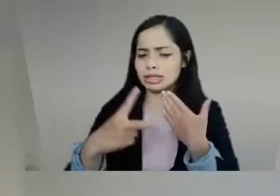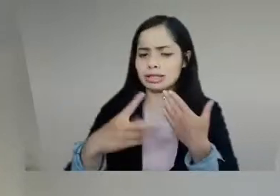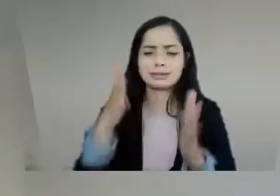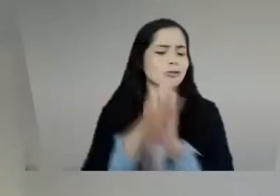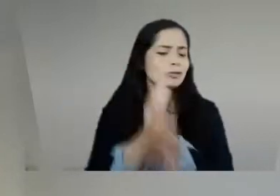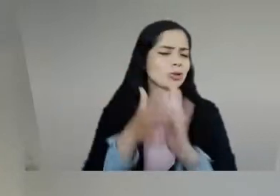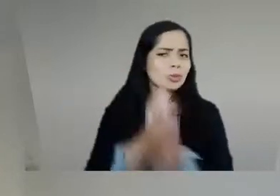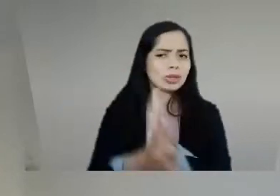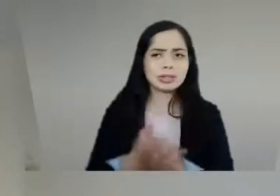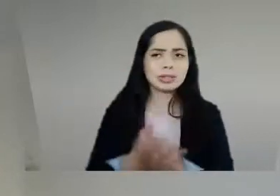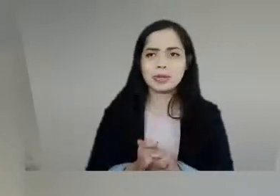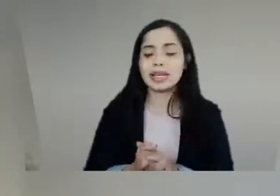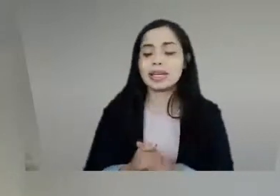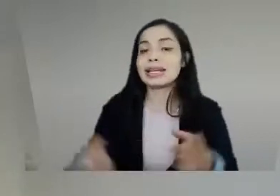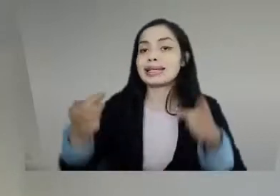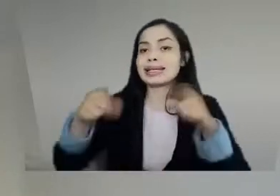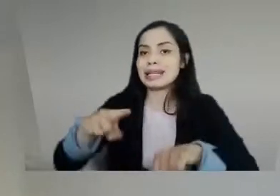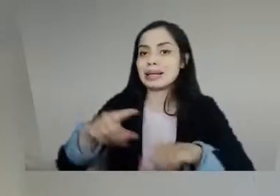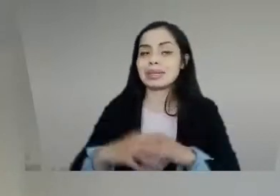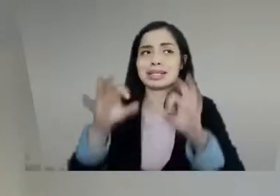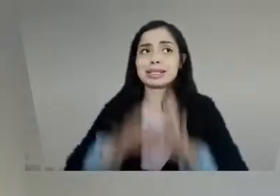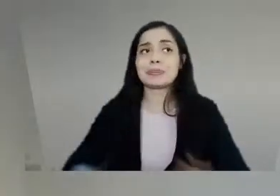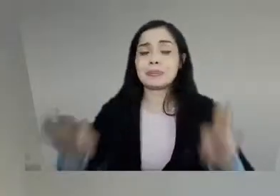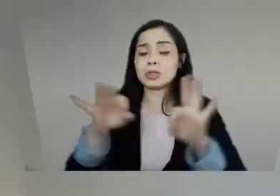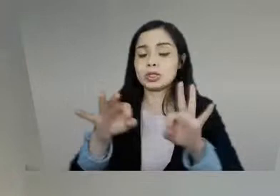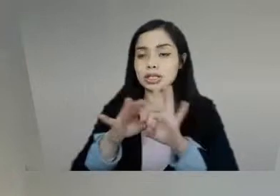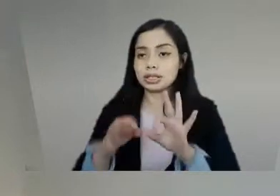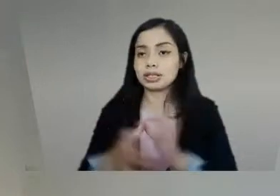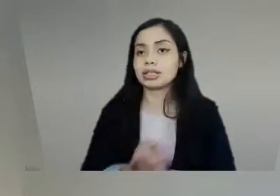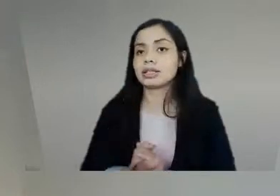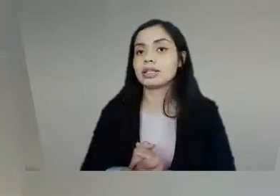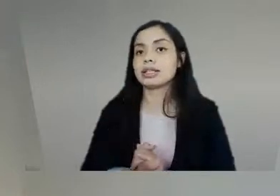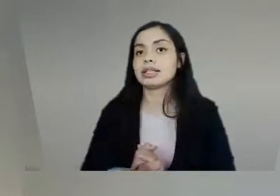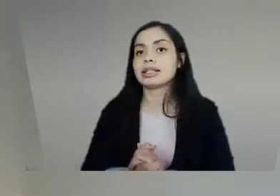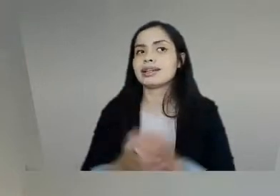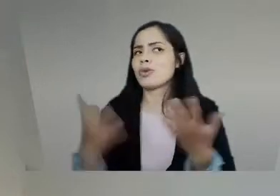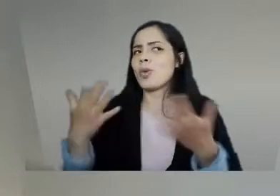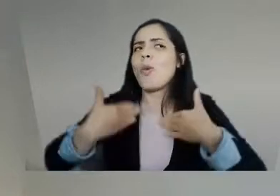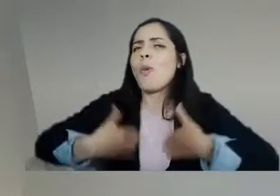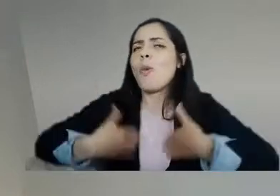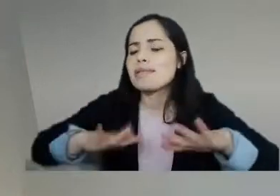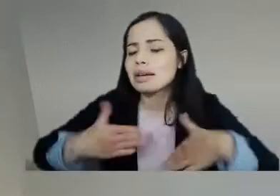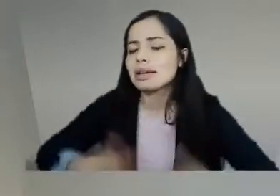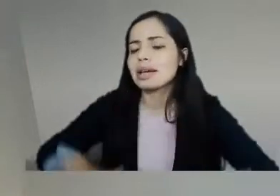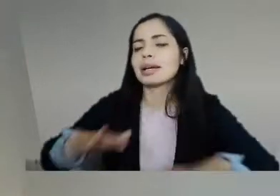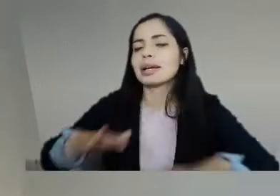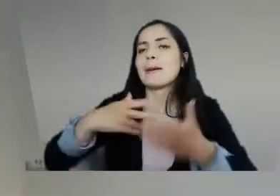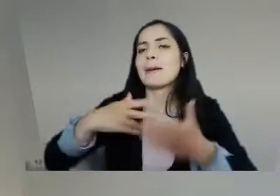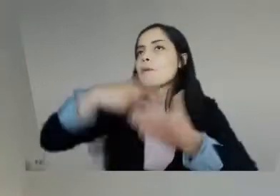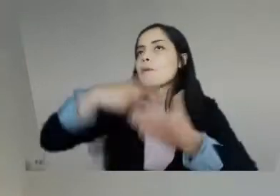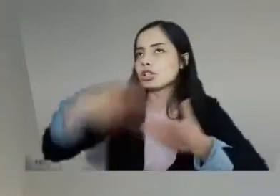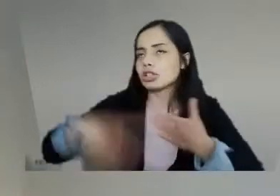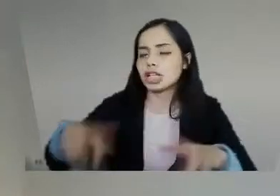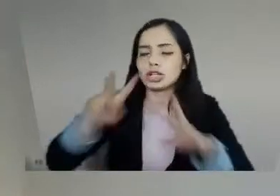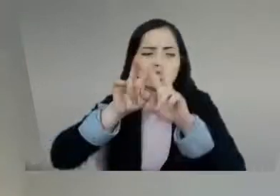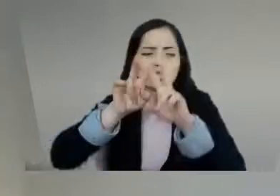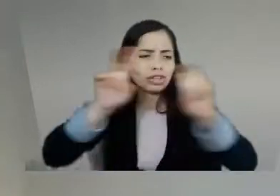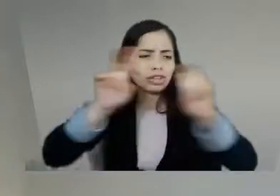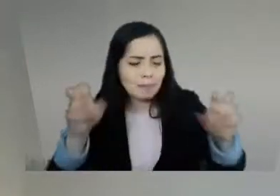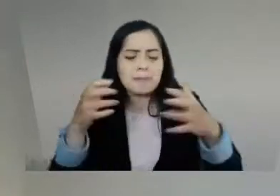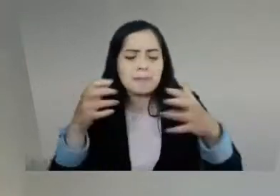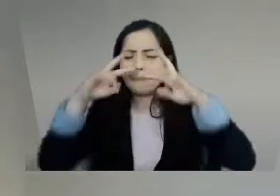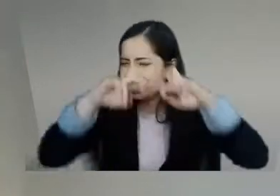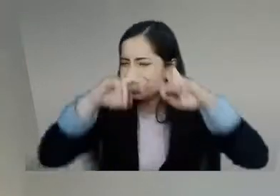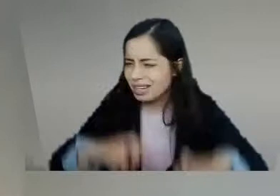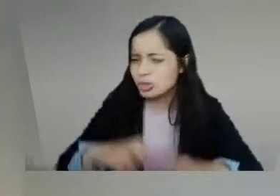cierto lugar, tiene que estar vinculado a estas comunidades, porque precisamente por esta información que ellos tienen, este